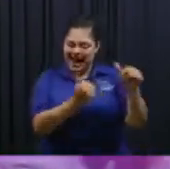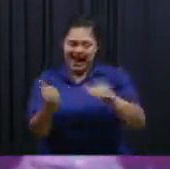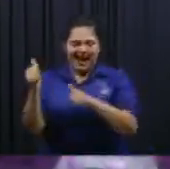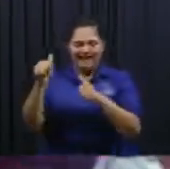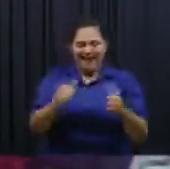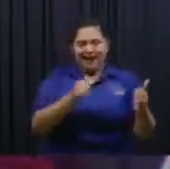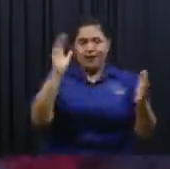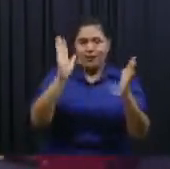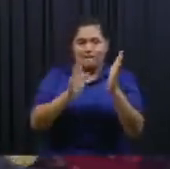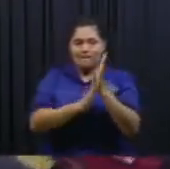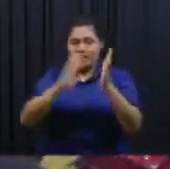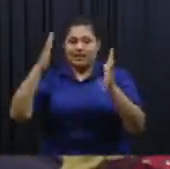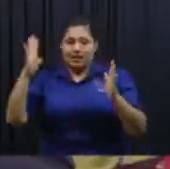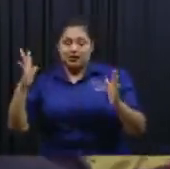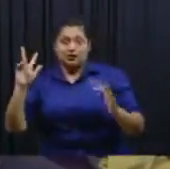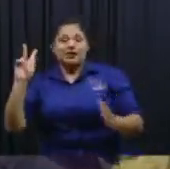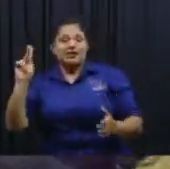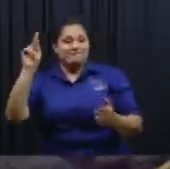Lávate